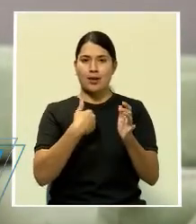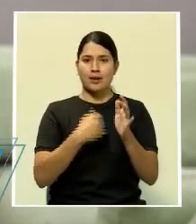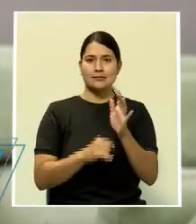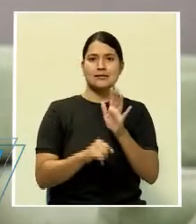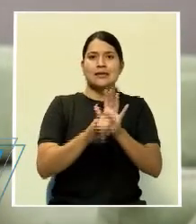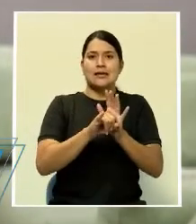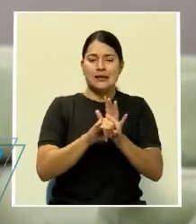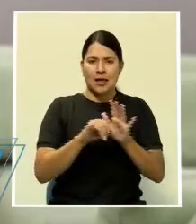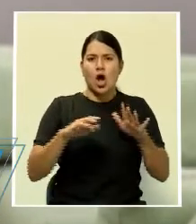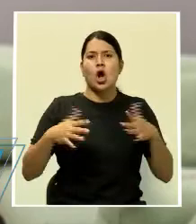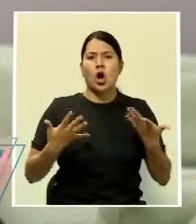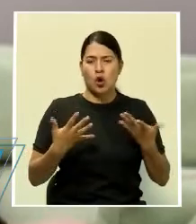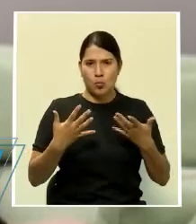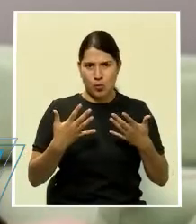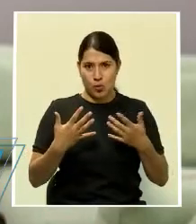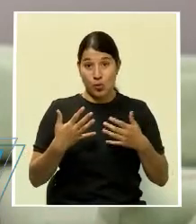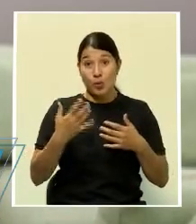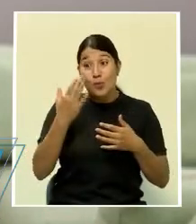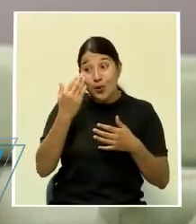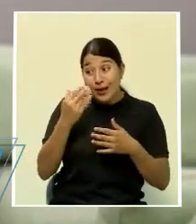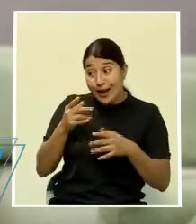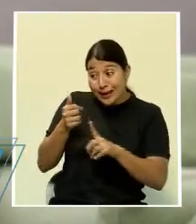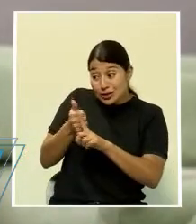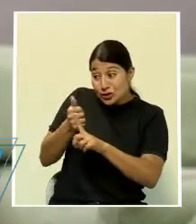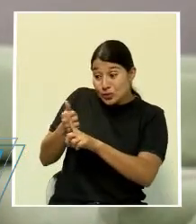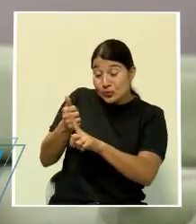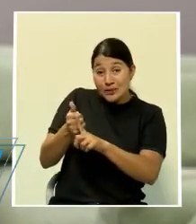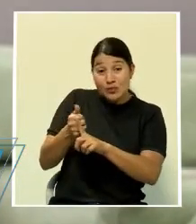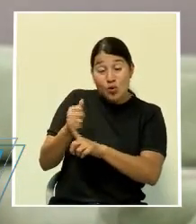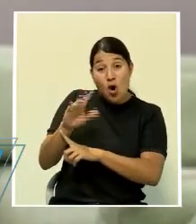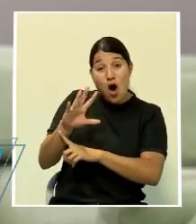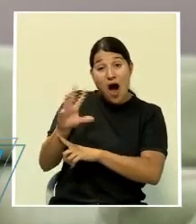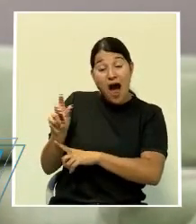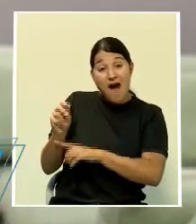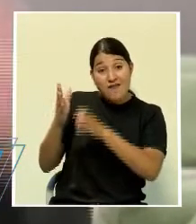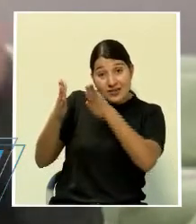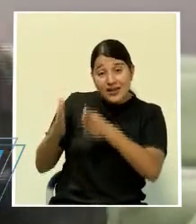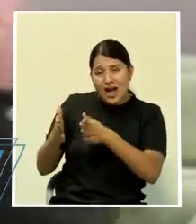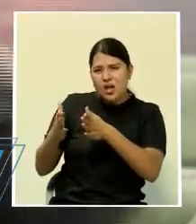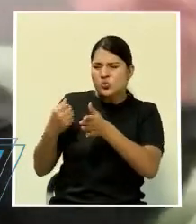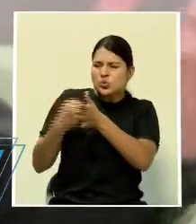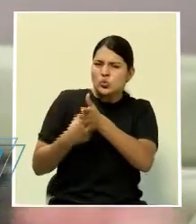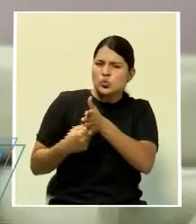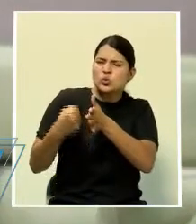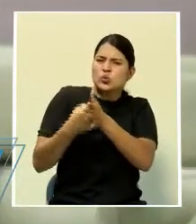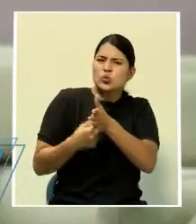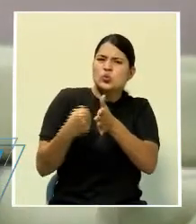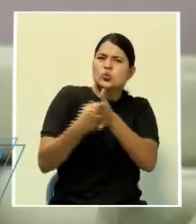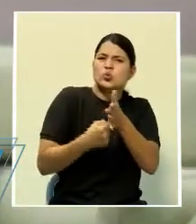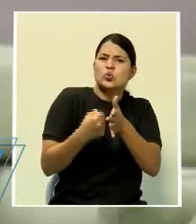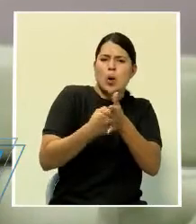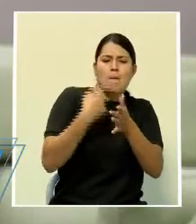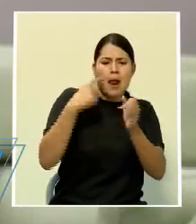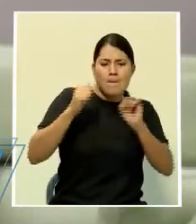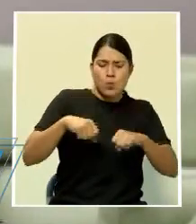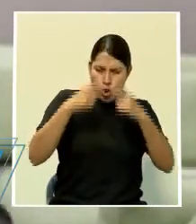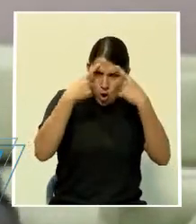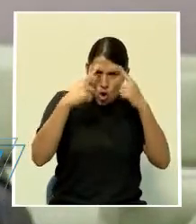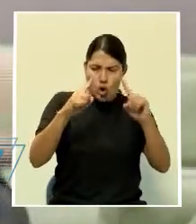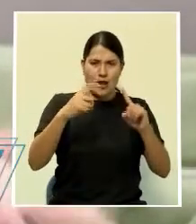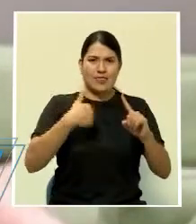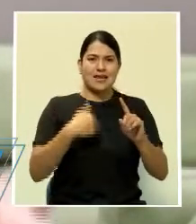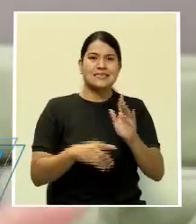propias luchas de esos afrodescendientes por las conquistas a los derechos y la ampliación del concepto de